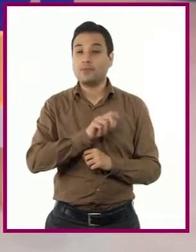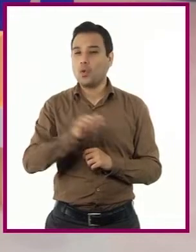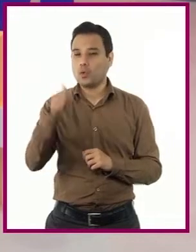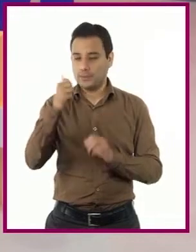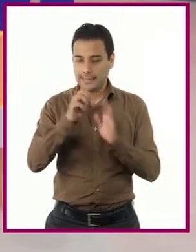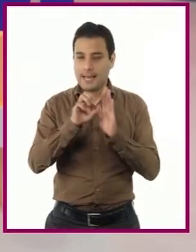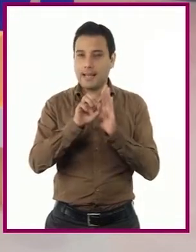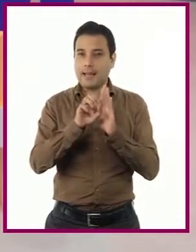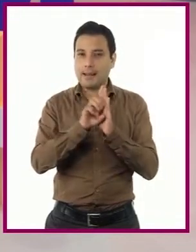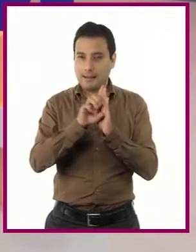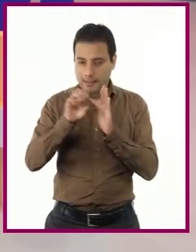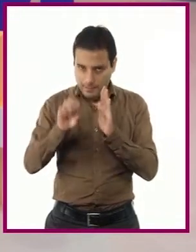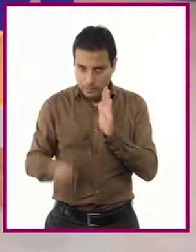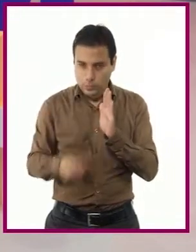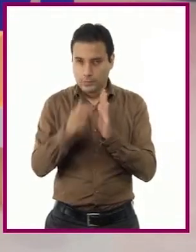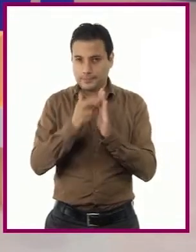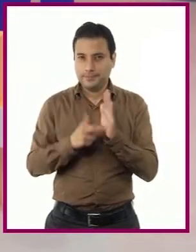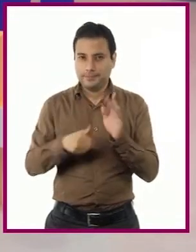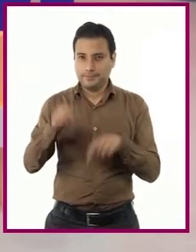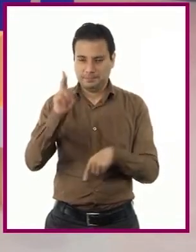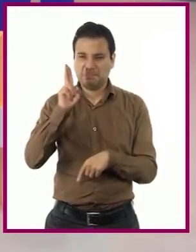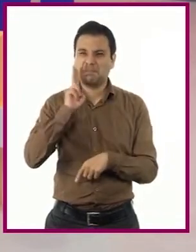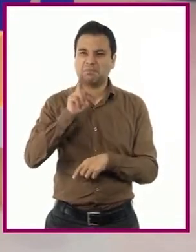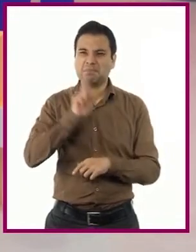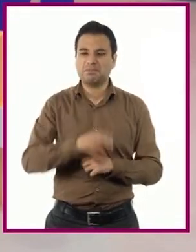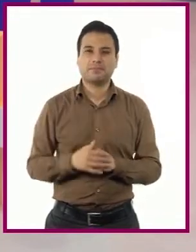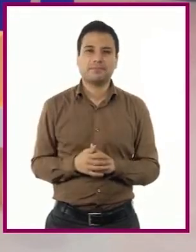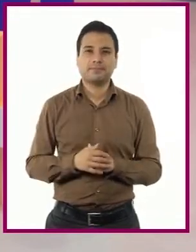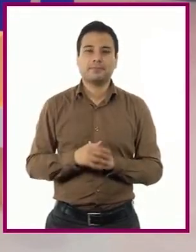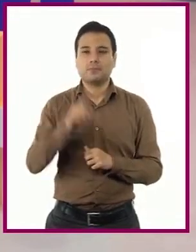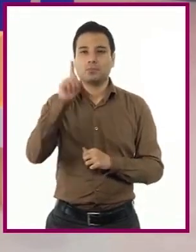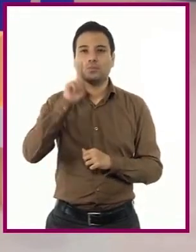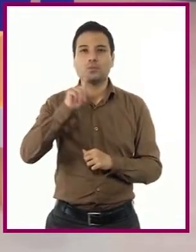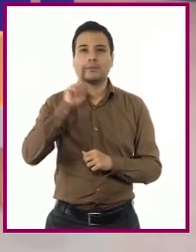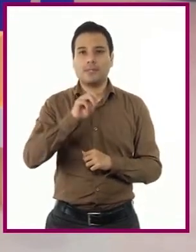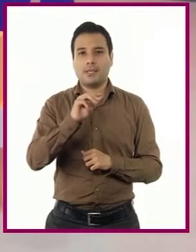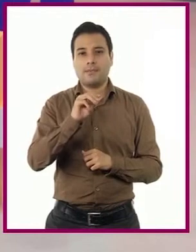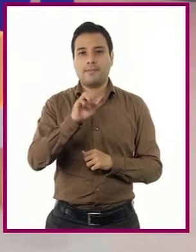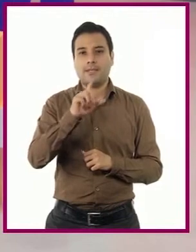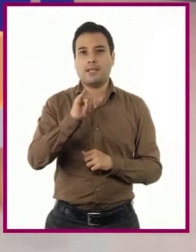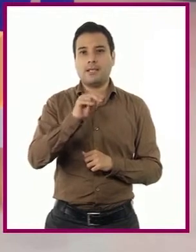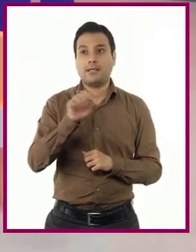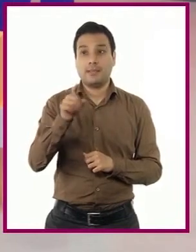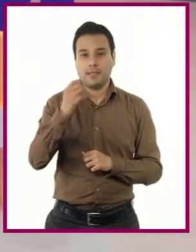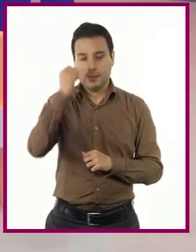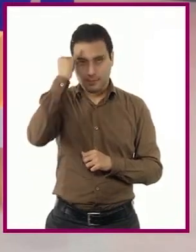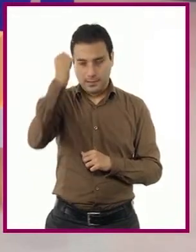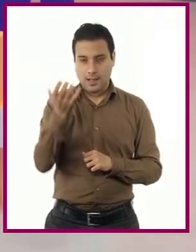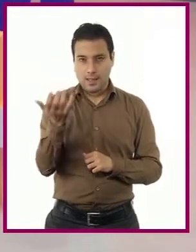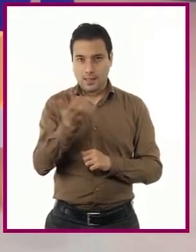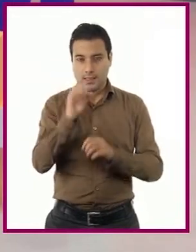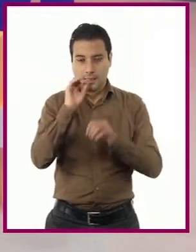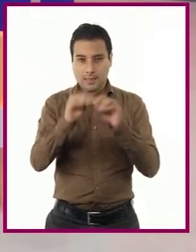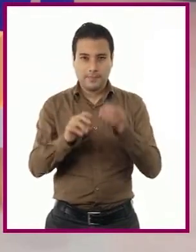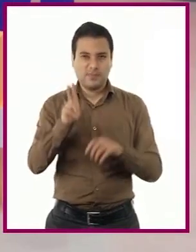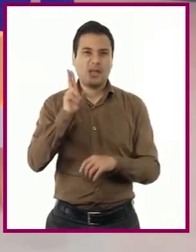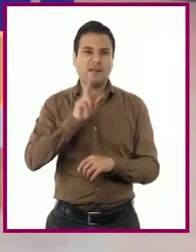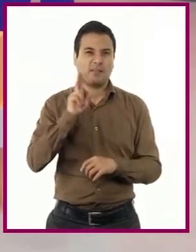del reglamento de fútbol. La de Melanie. Sus propuestas son viables, adaptadas